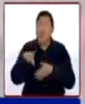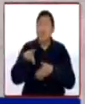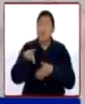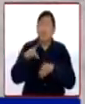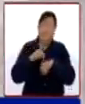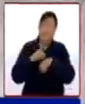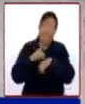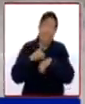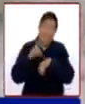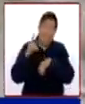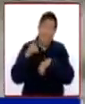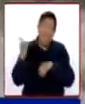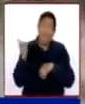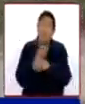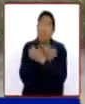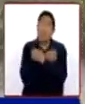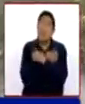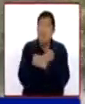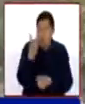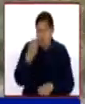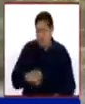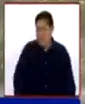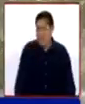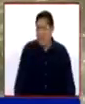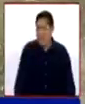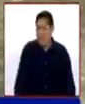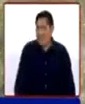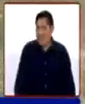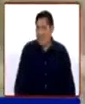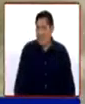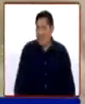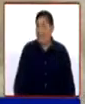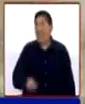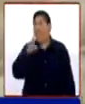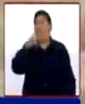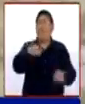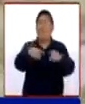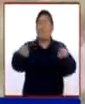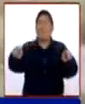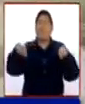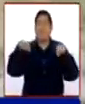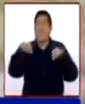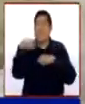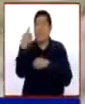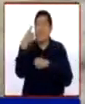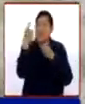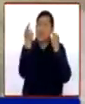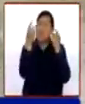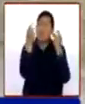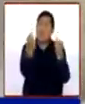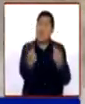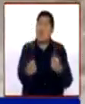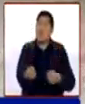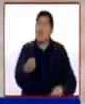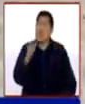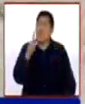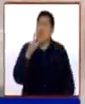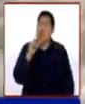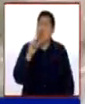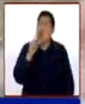Perlita. Este es oso. Oso y Perlita. Sí. Ahí está el Loki. Allá viene uno a toda velocidad. Es el